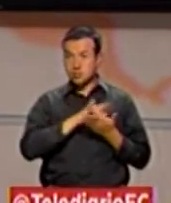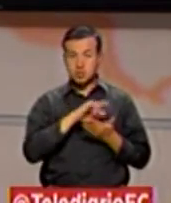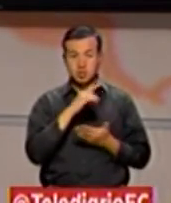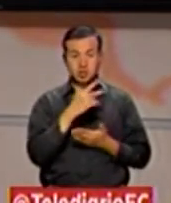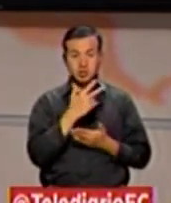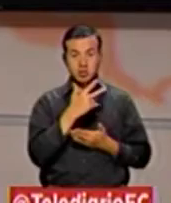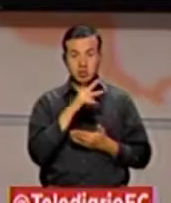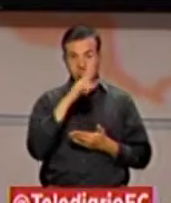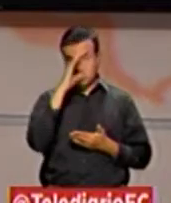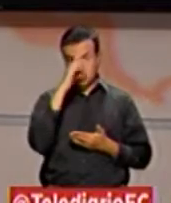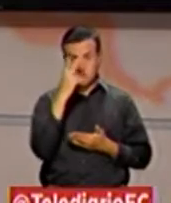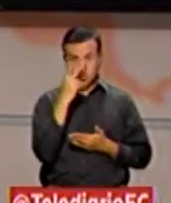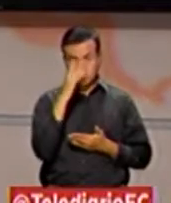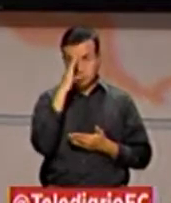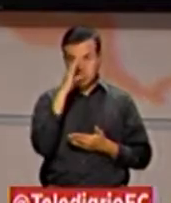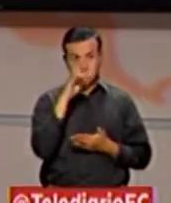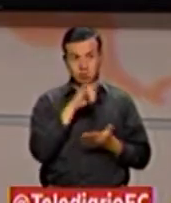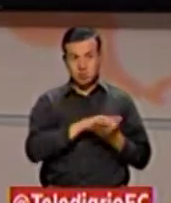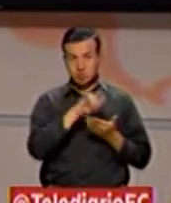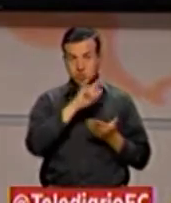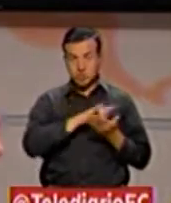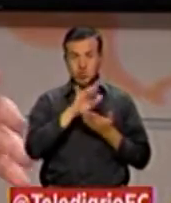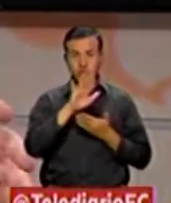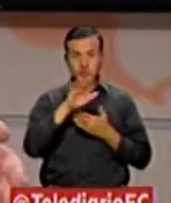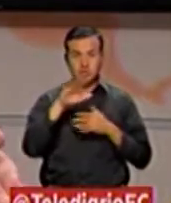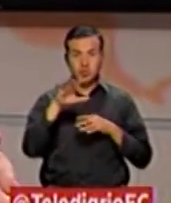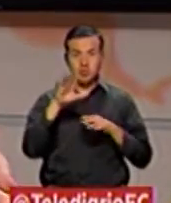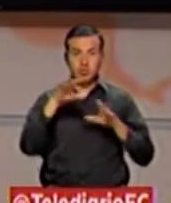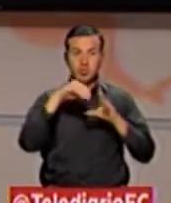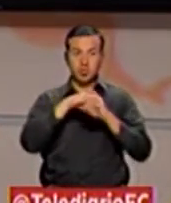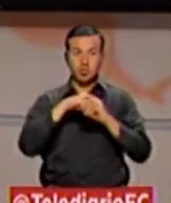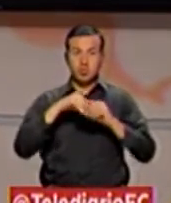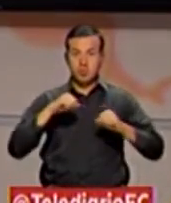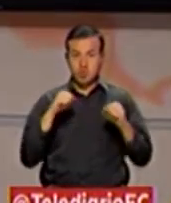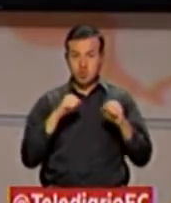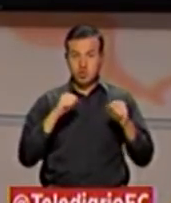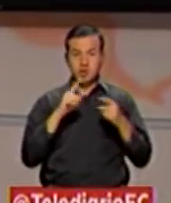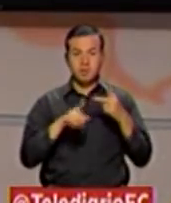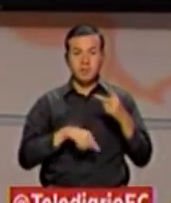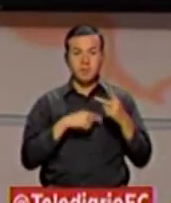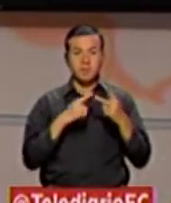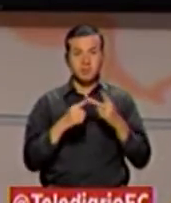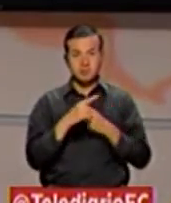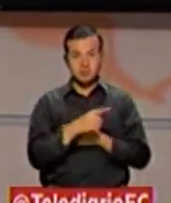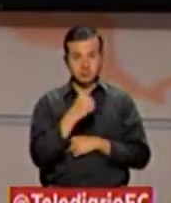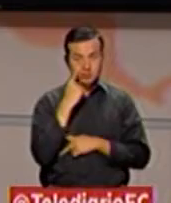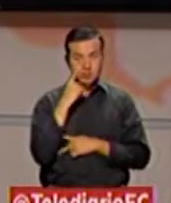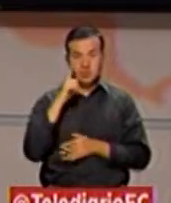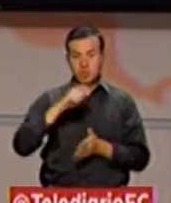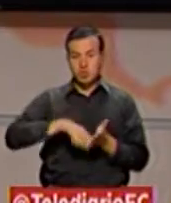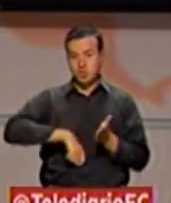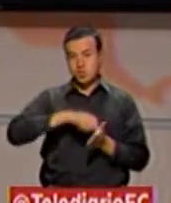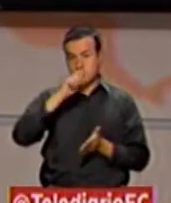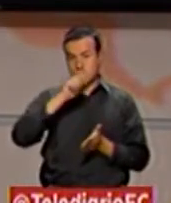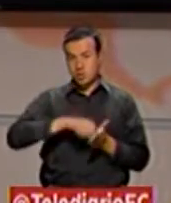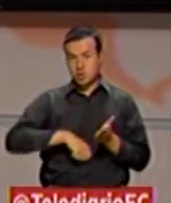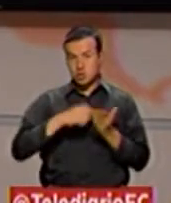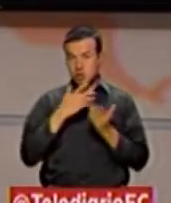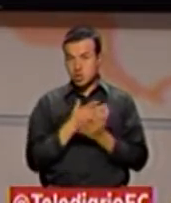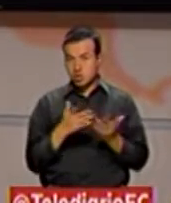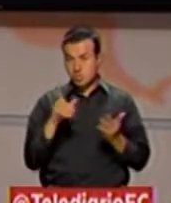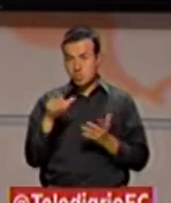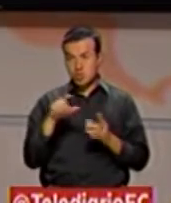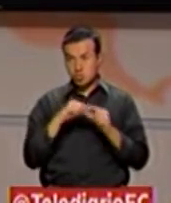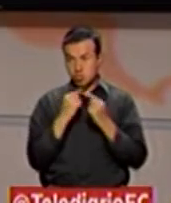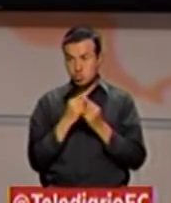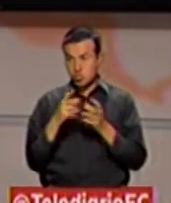Chicaiza y de la señora Diana Falcón para sus traslados a Bogotá, sino también para contratar el hecho macabro del